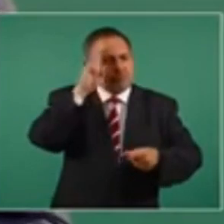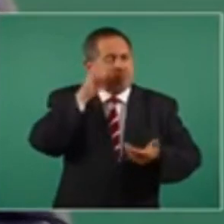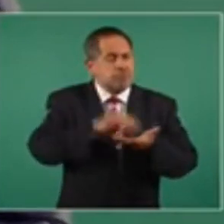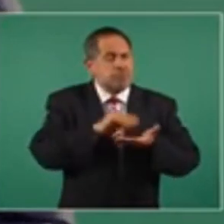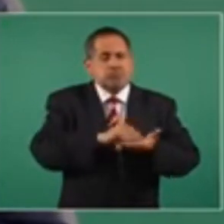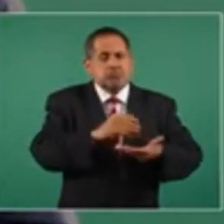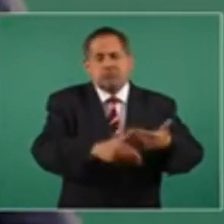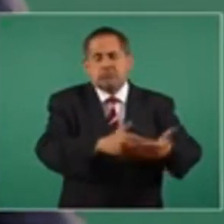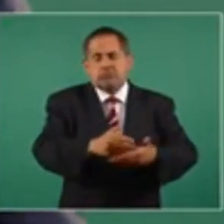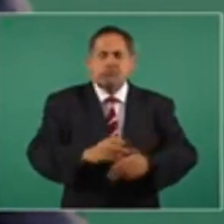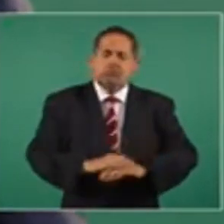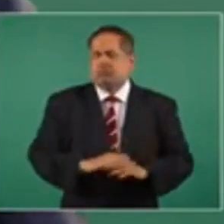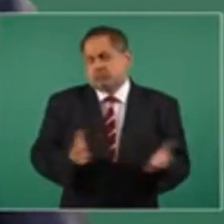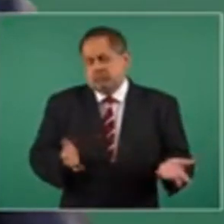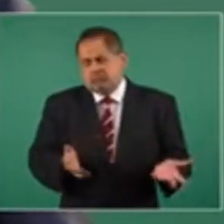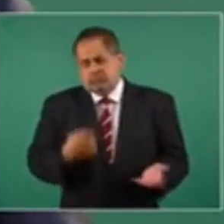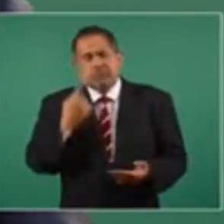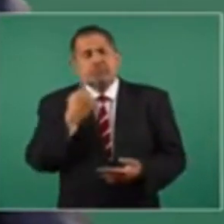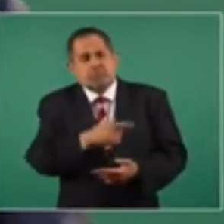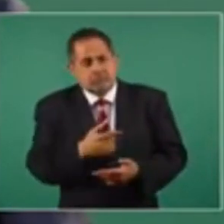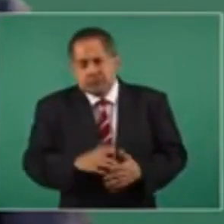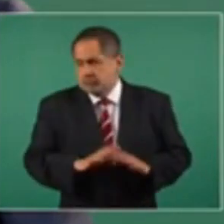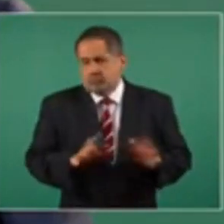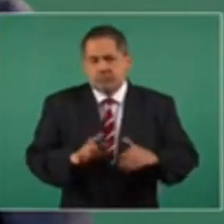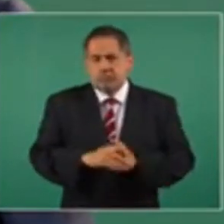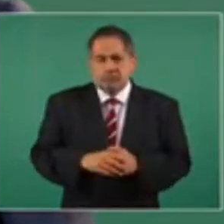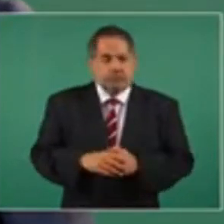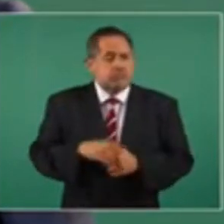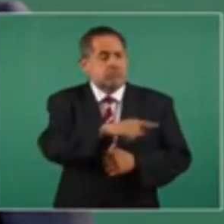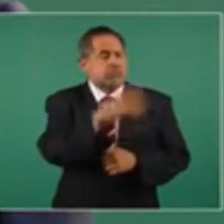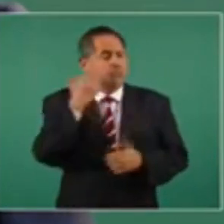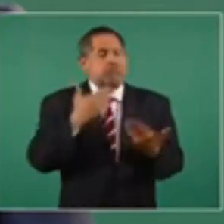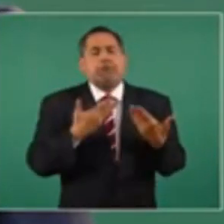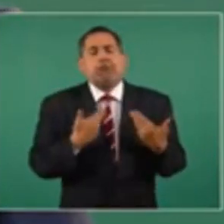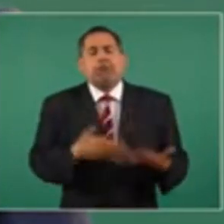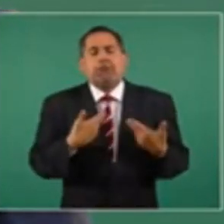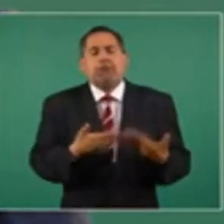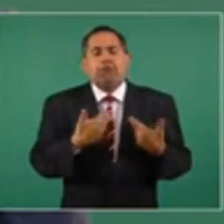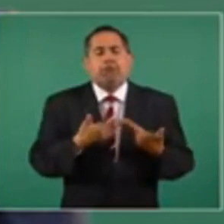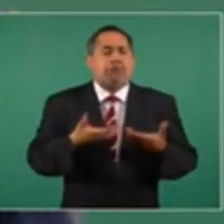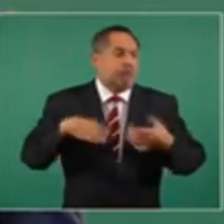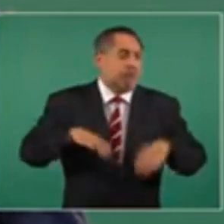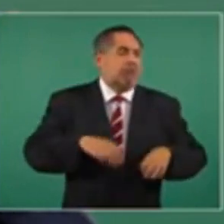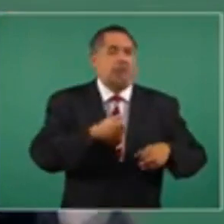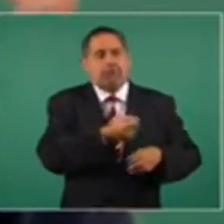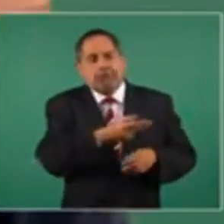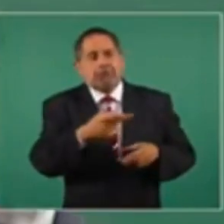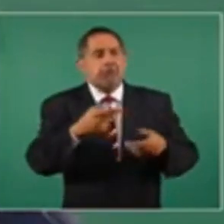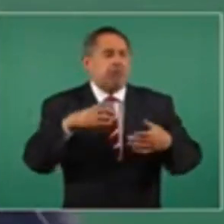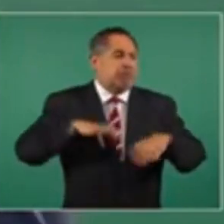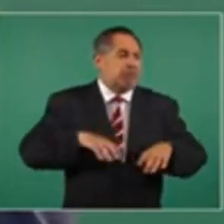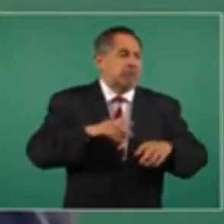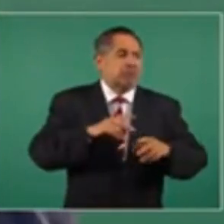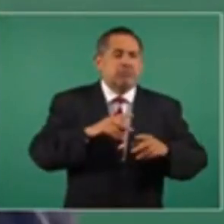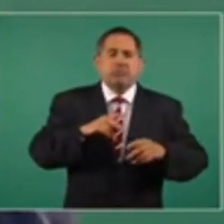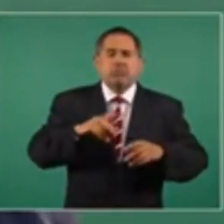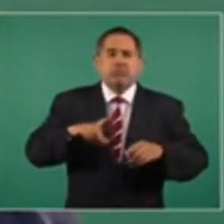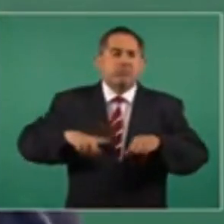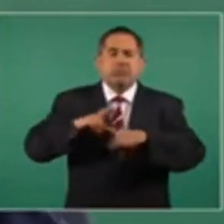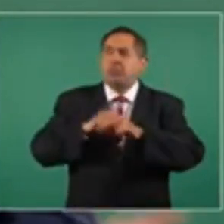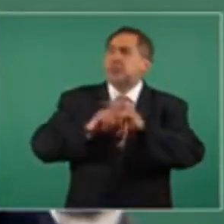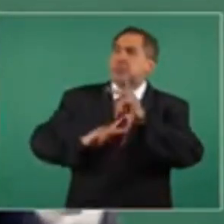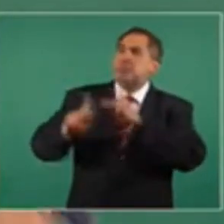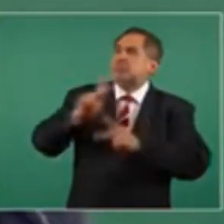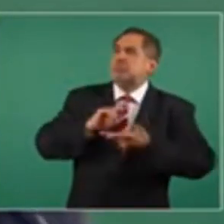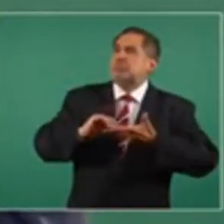¿Por qué solapaste el que se endeudó el Estado